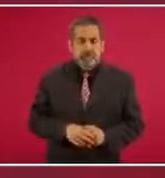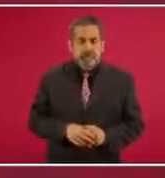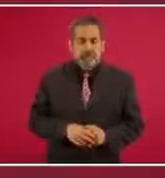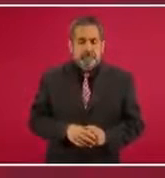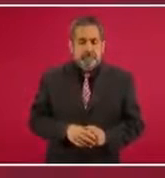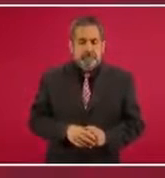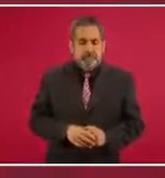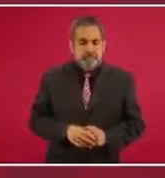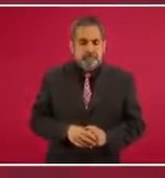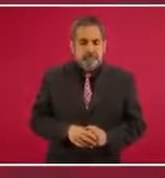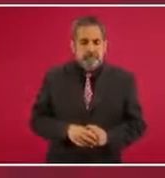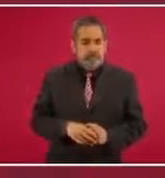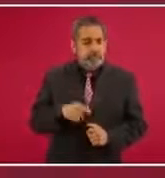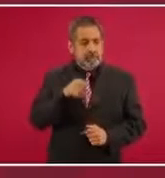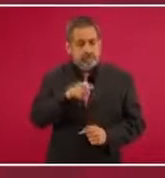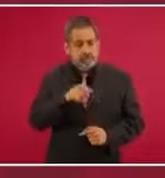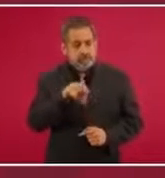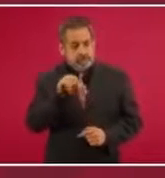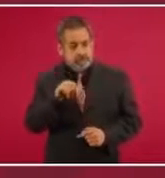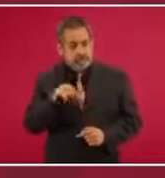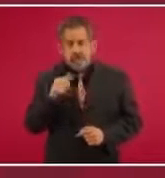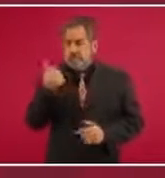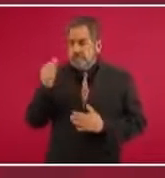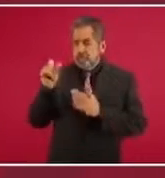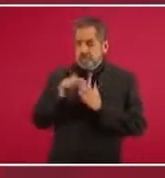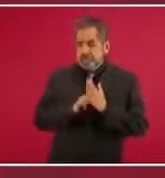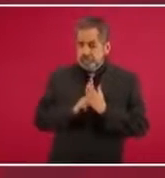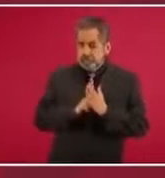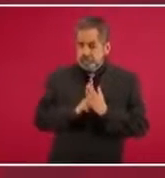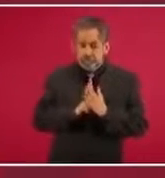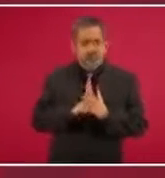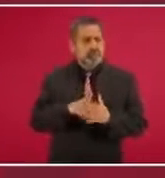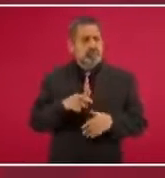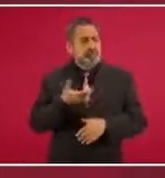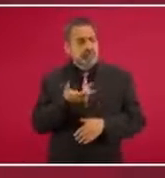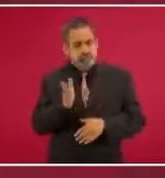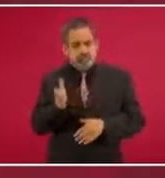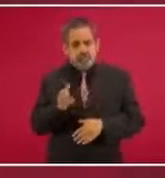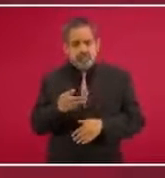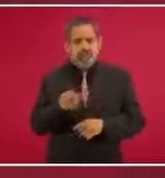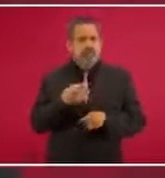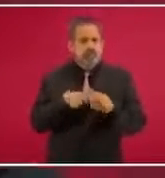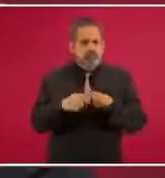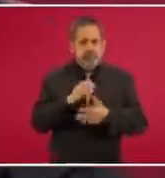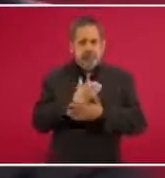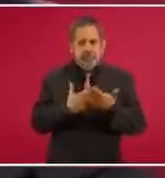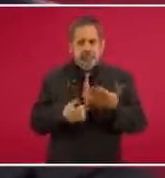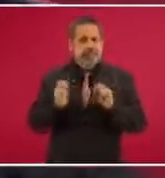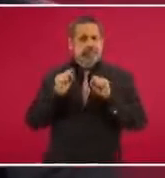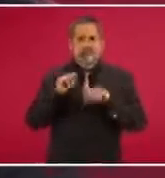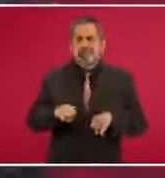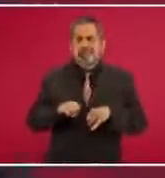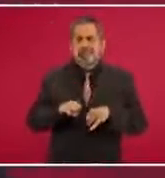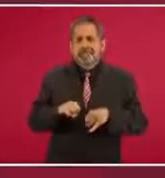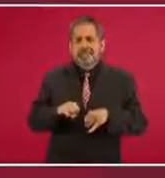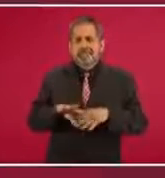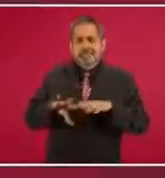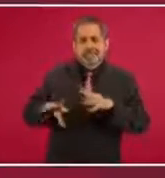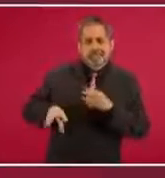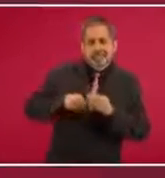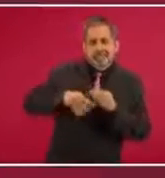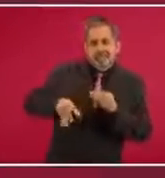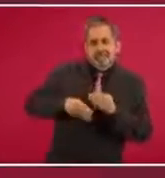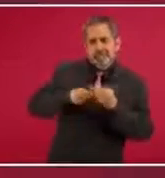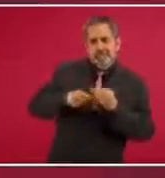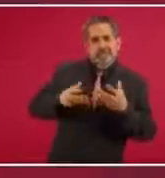y poder despedir un trabajador después de seis meses sin y reconocerle